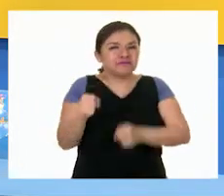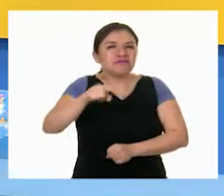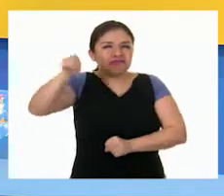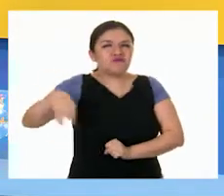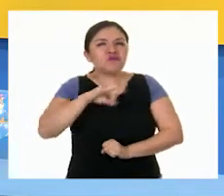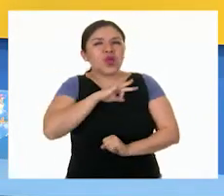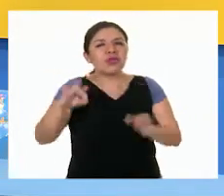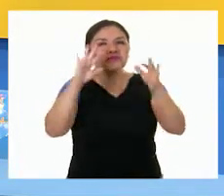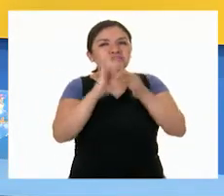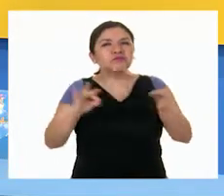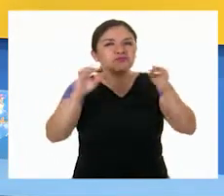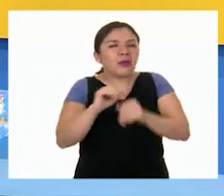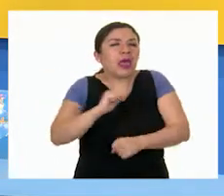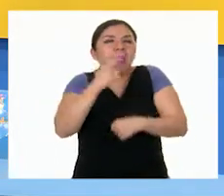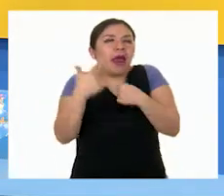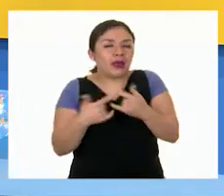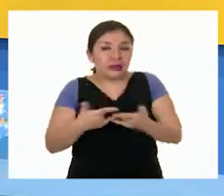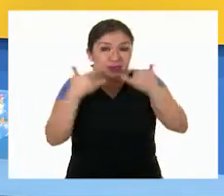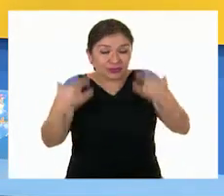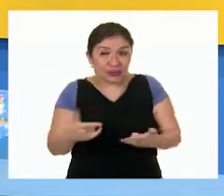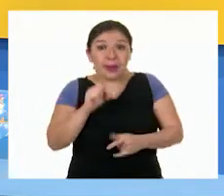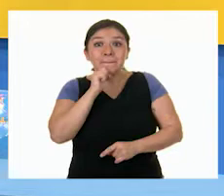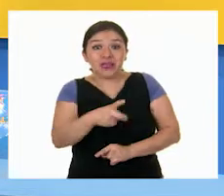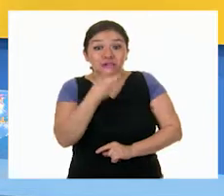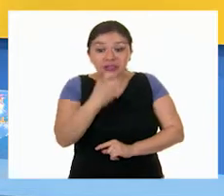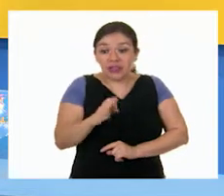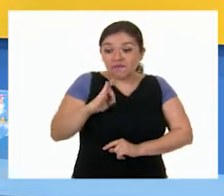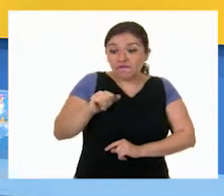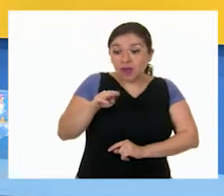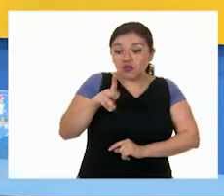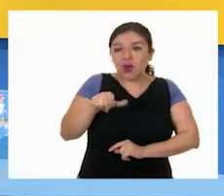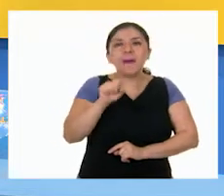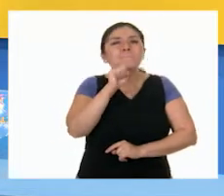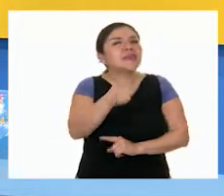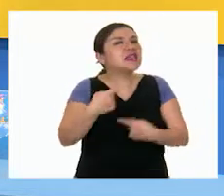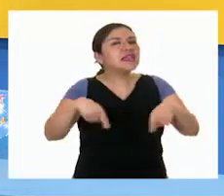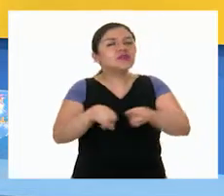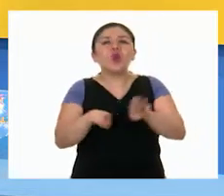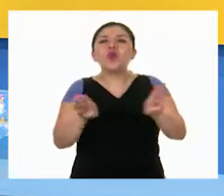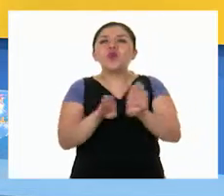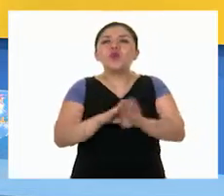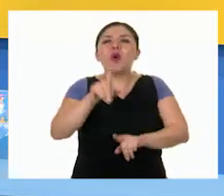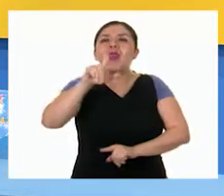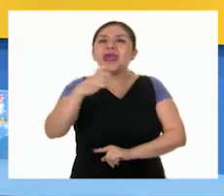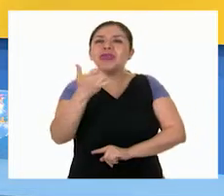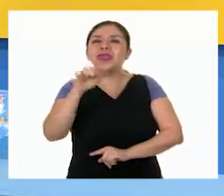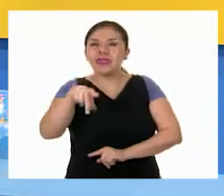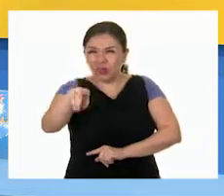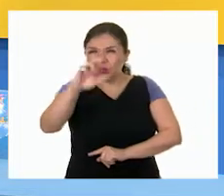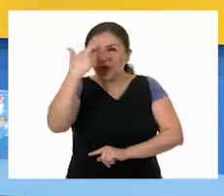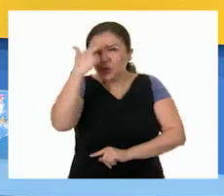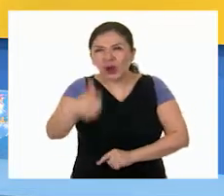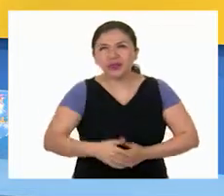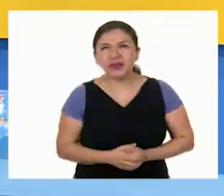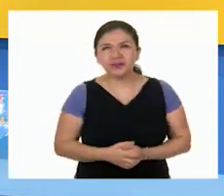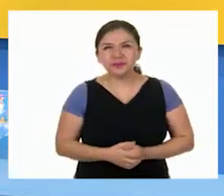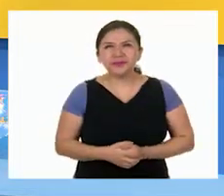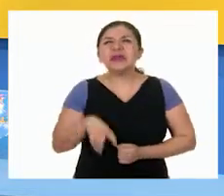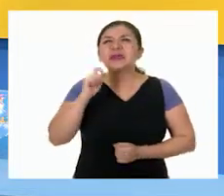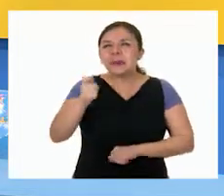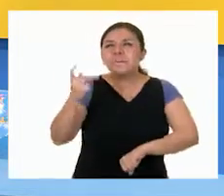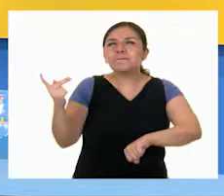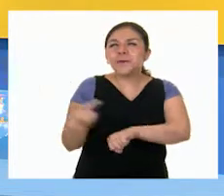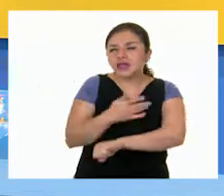les contarán alguna. Y con las fábulas pasa lo mismo que con las leyendas. ¿Sí se acuerdan? ¿Qué fue lo